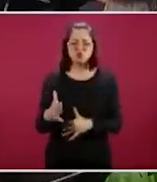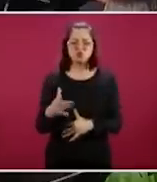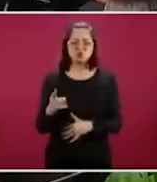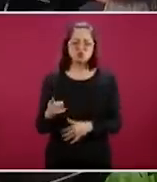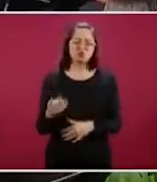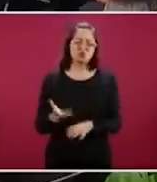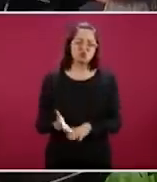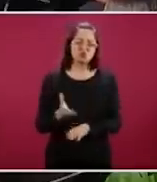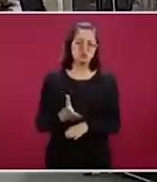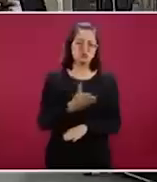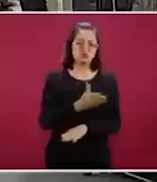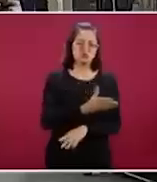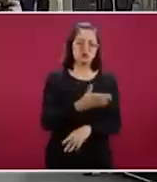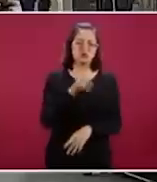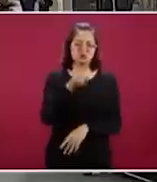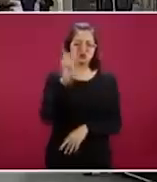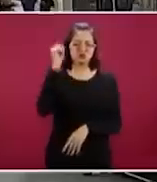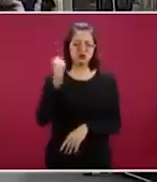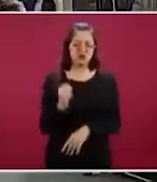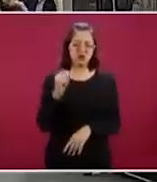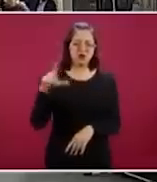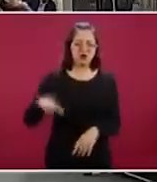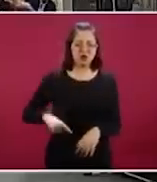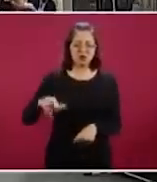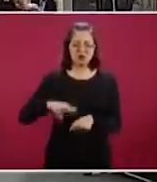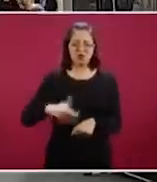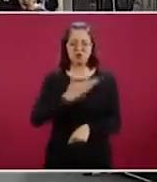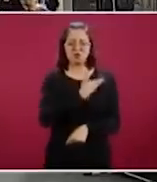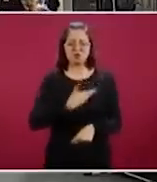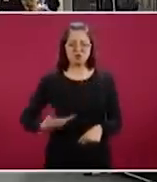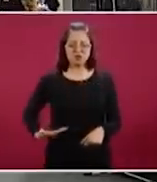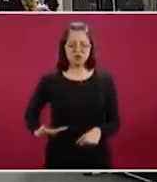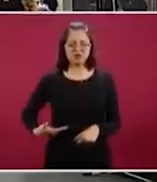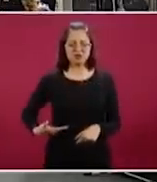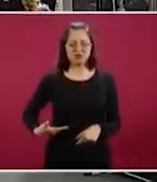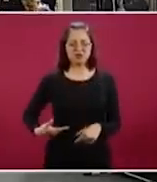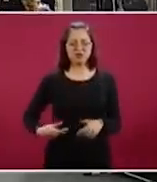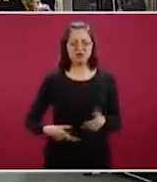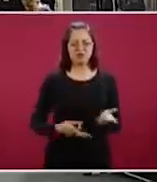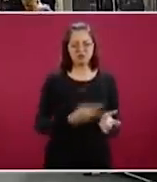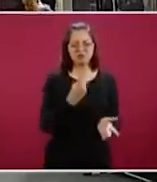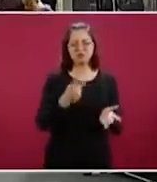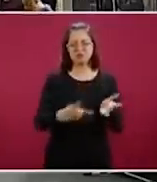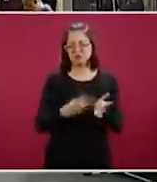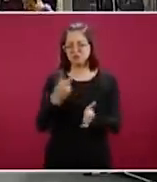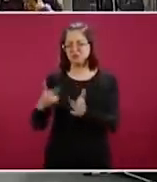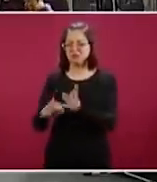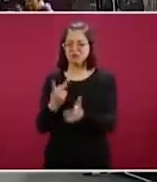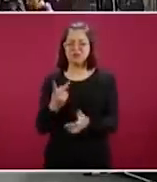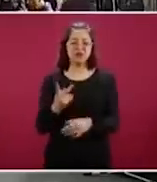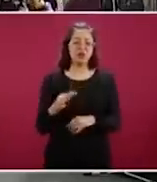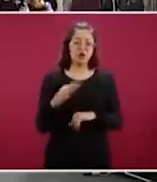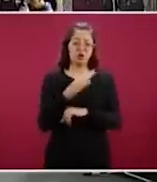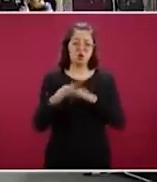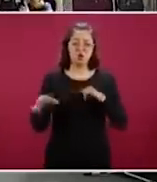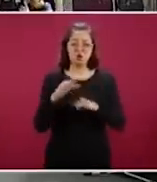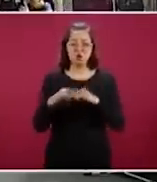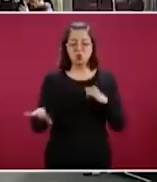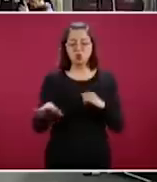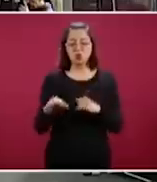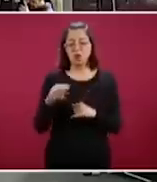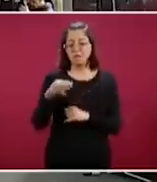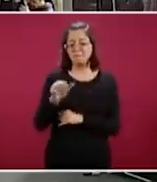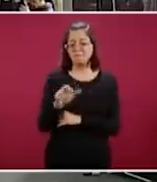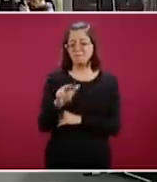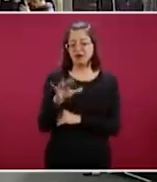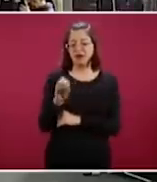el gobierno de Sinaloa, de varios, y entre ellos, llamémosles varios, a este último como lo fue el de Mario